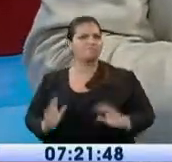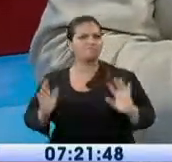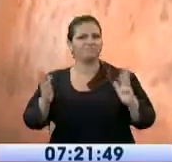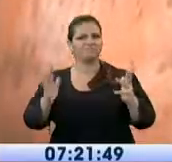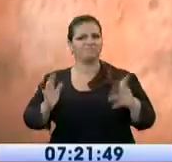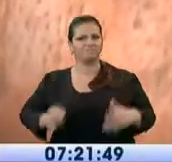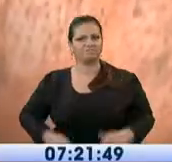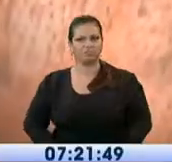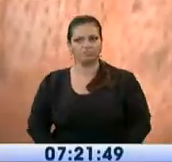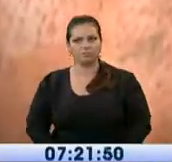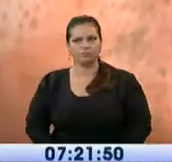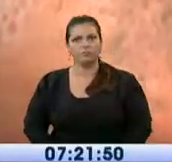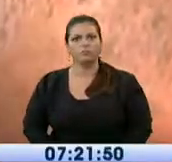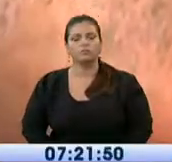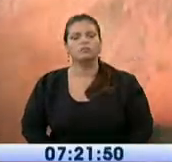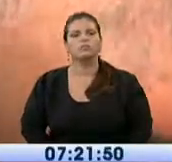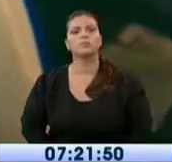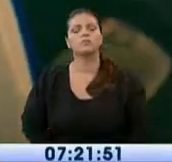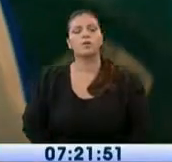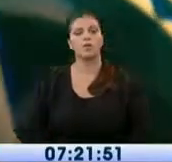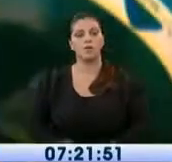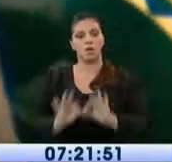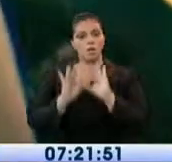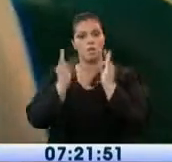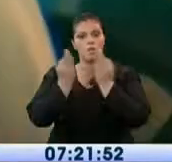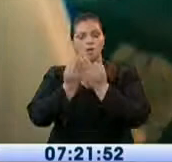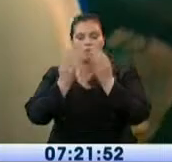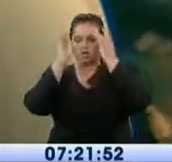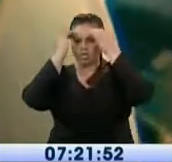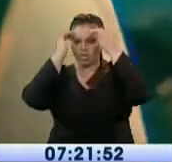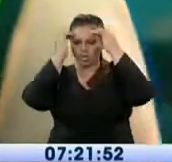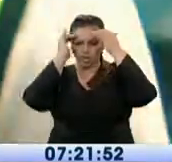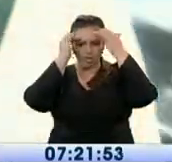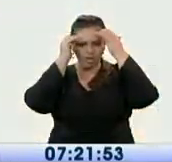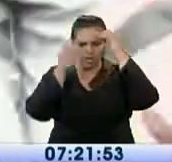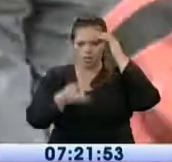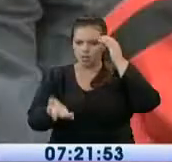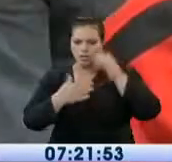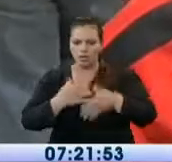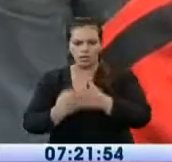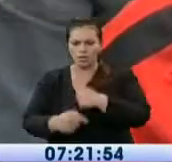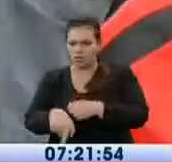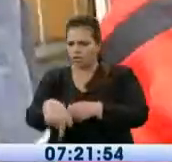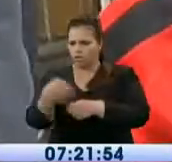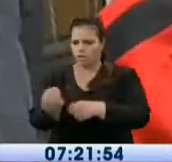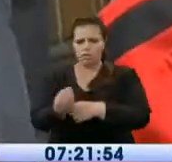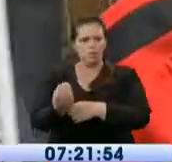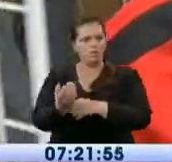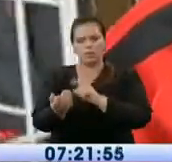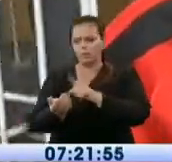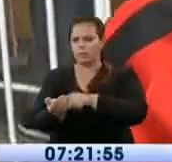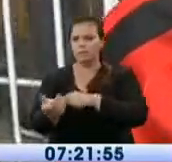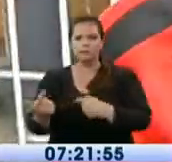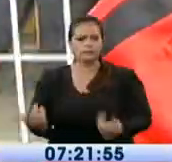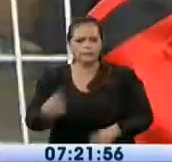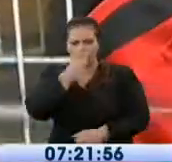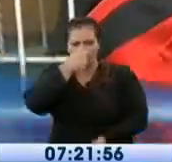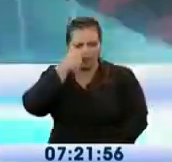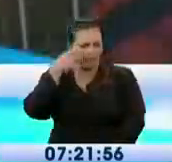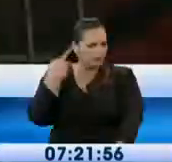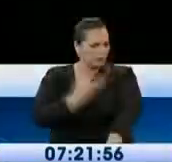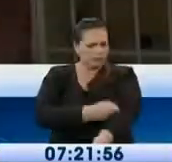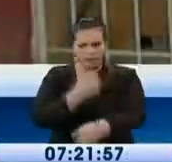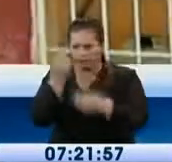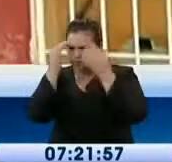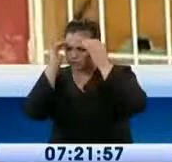sus familiares por lograr la recuperación que tanto anhelaban. Me cobró $100 y me iba a cobrar mañana